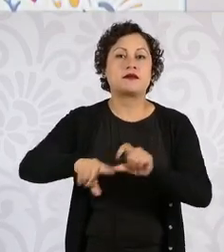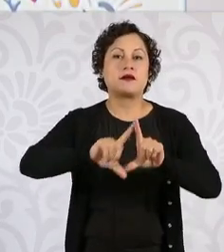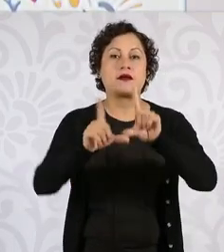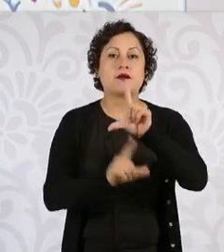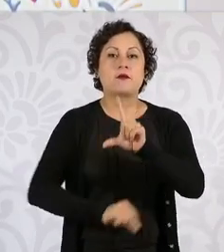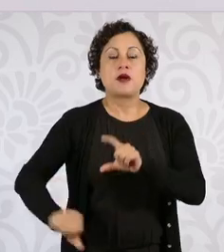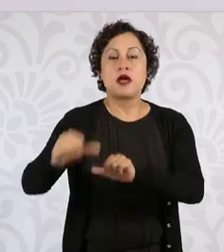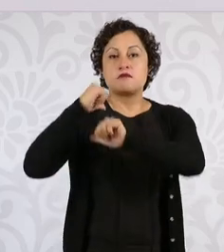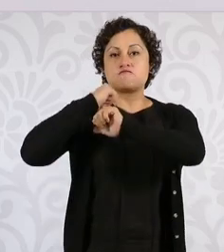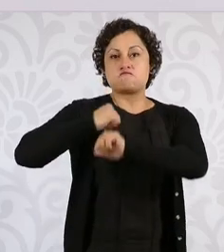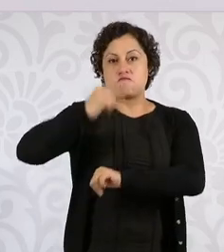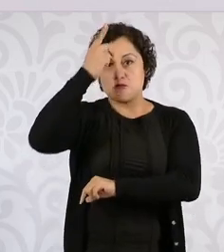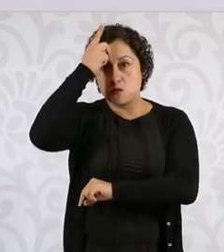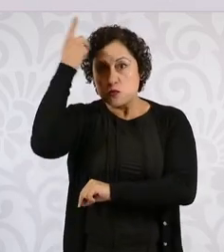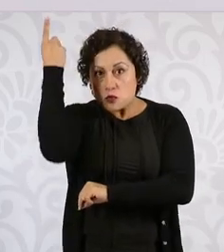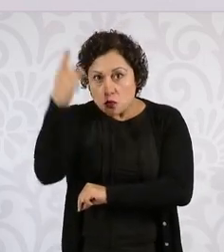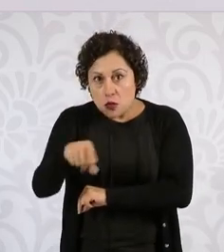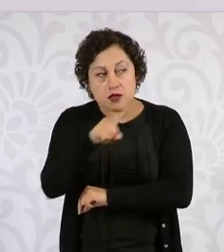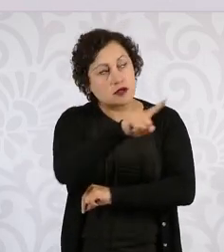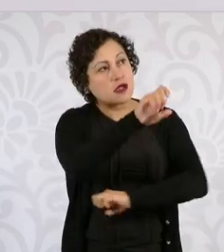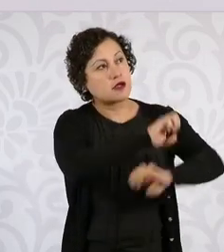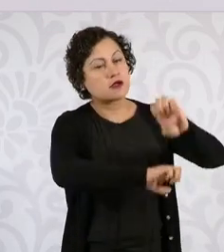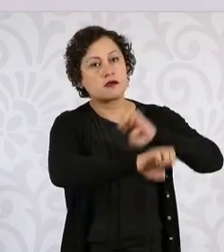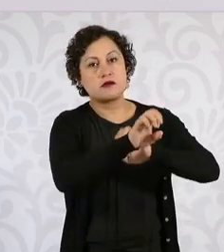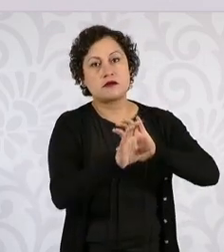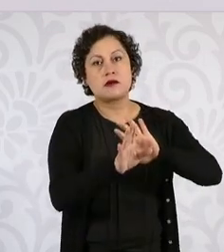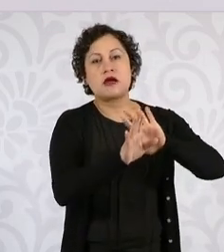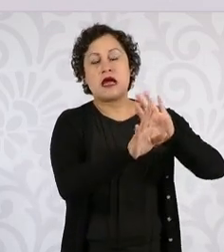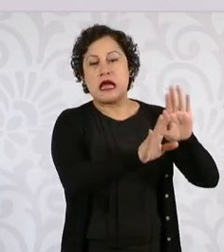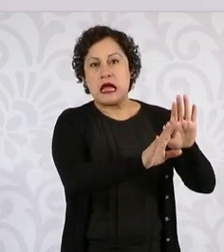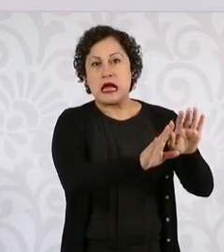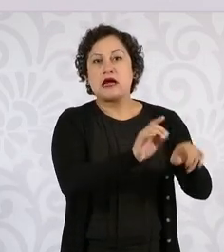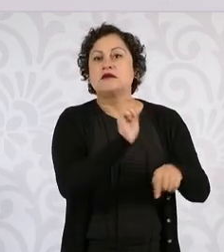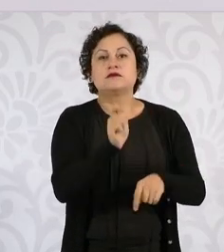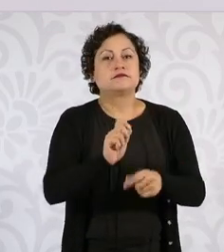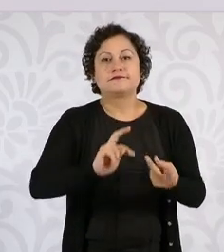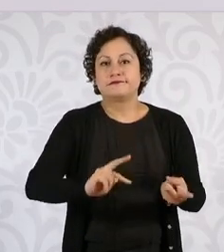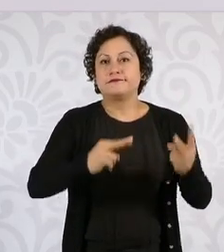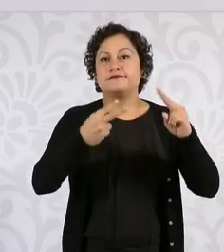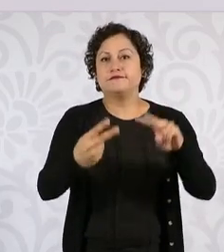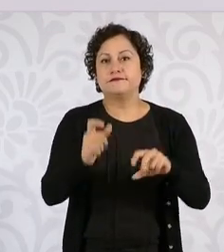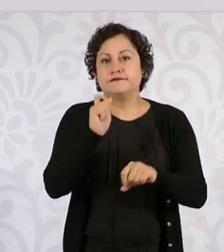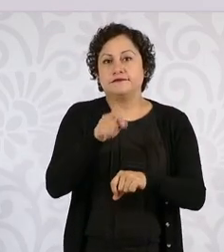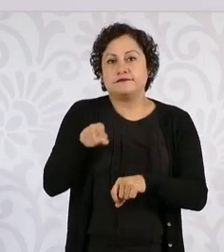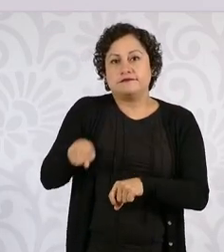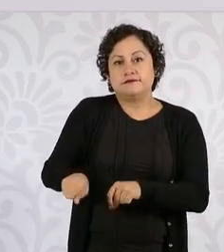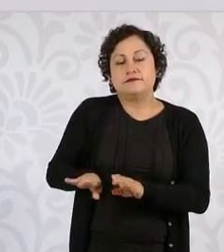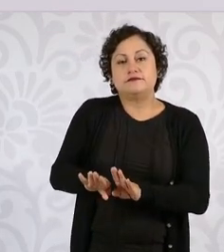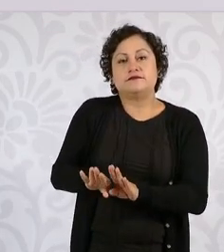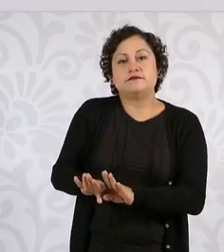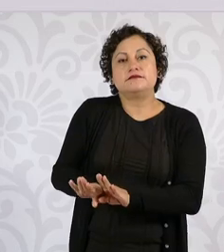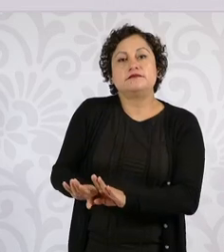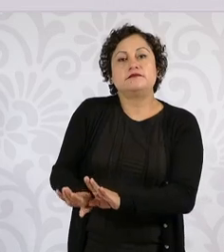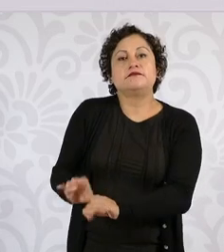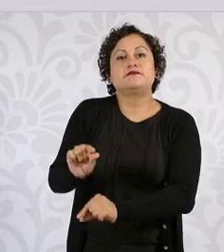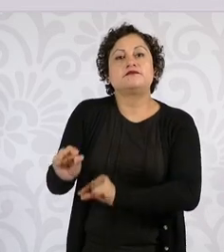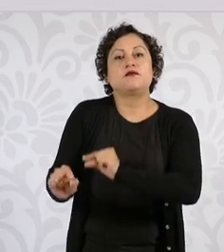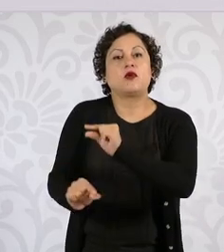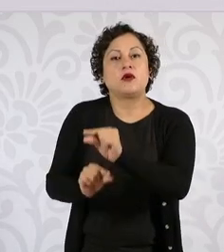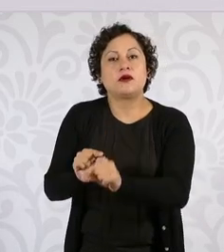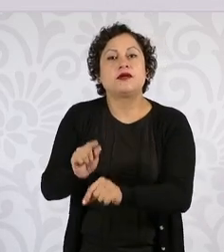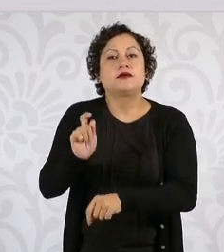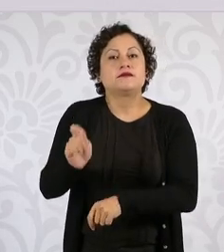Al darle preponderancia a las empresas privadas, pues empiezan a quedar rezagadas la inversión pública que se hizo en algún momento.